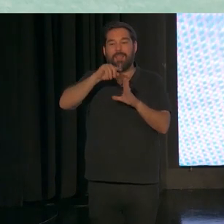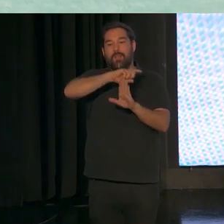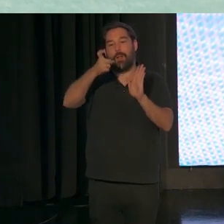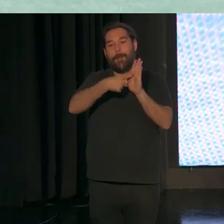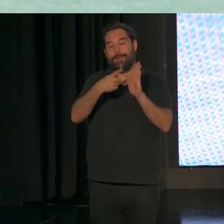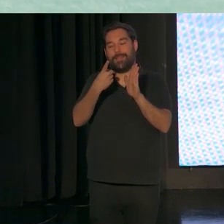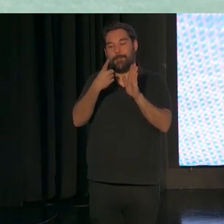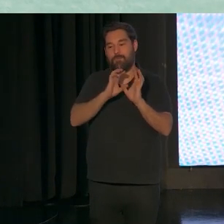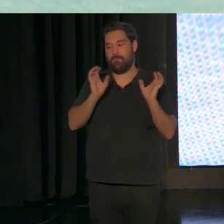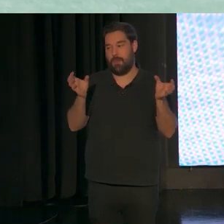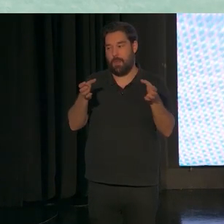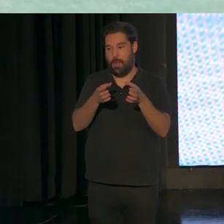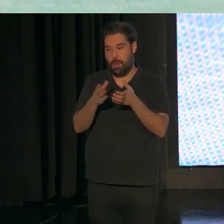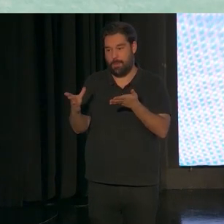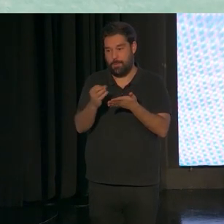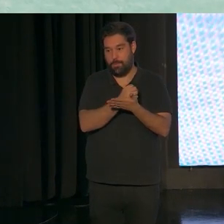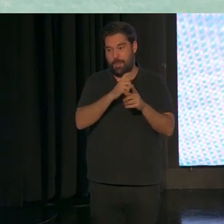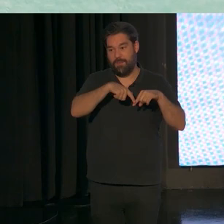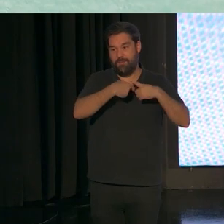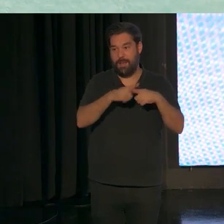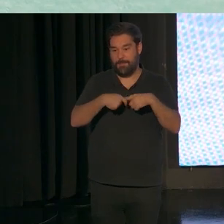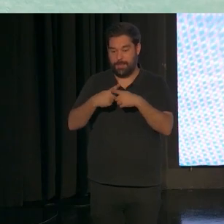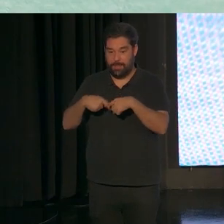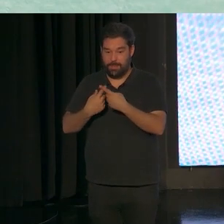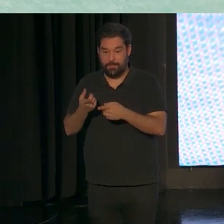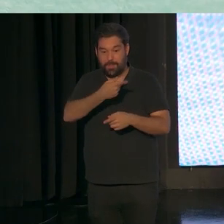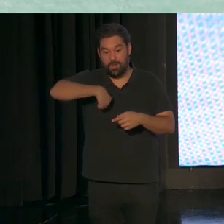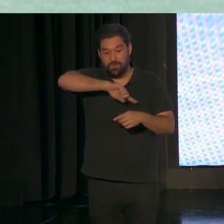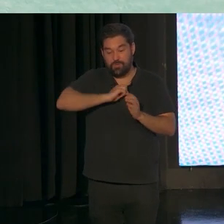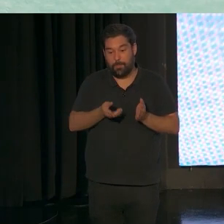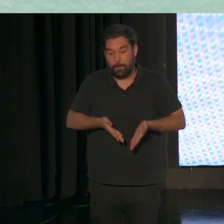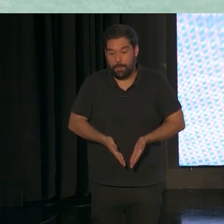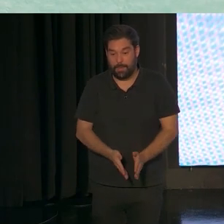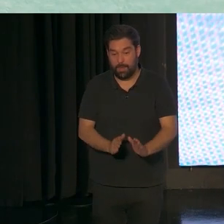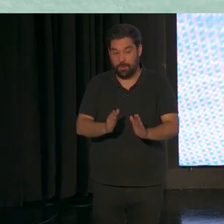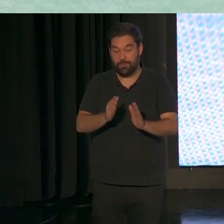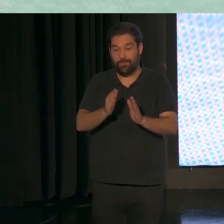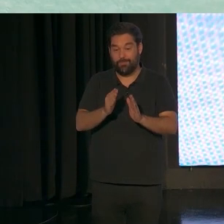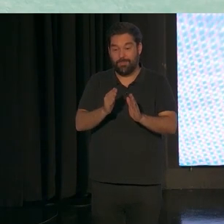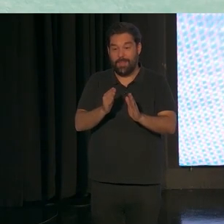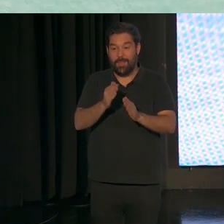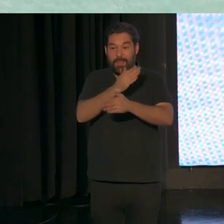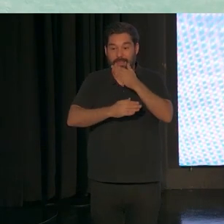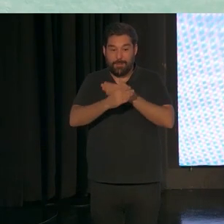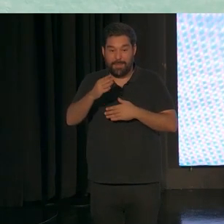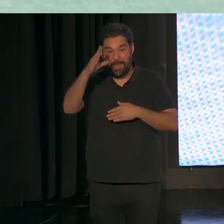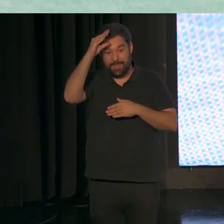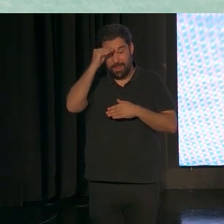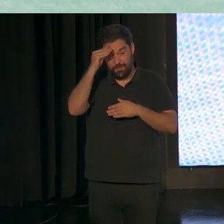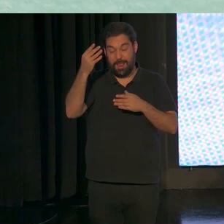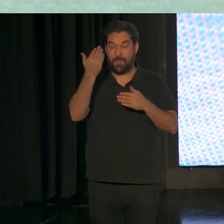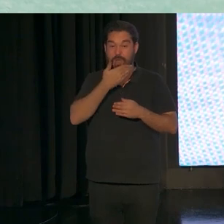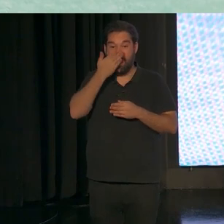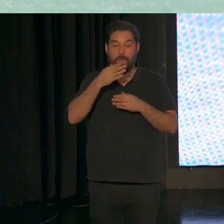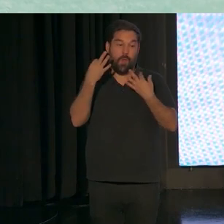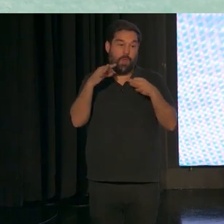juntó a familias de que teníamos hijos con discapacidad intelectual y que estábamos en la ordinaria de Castilla la Mancha